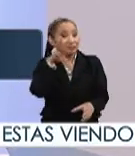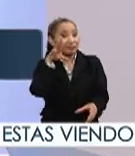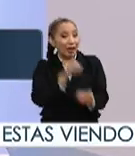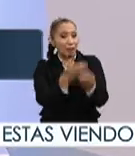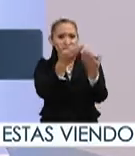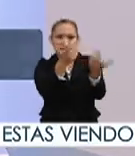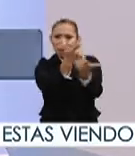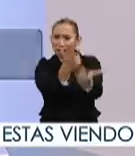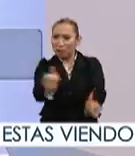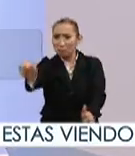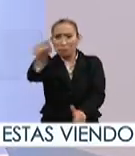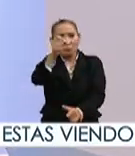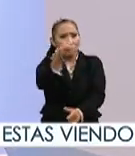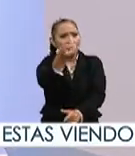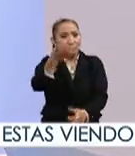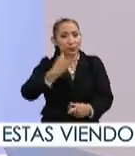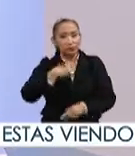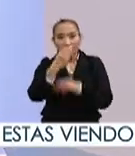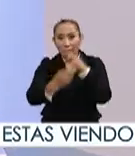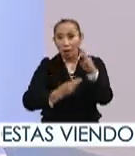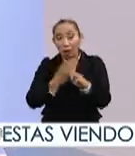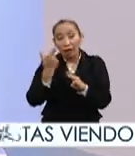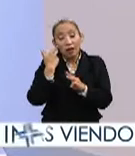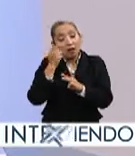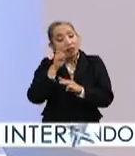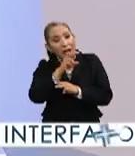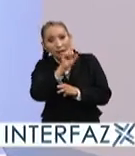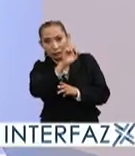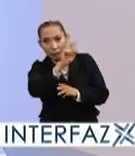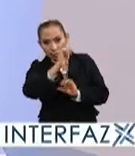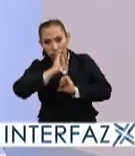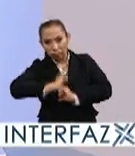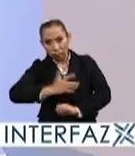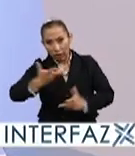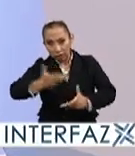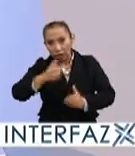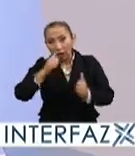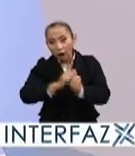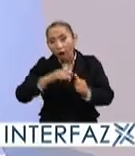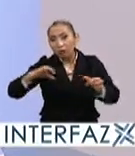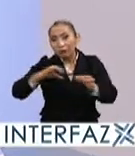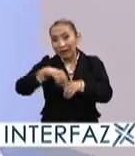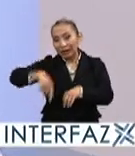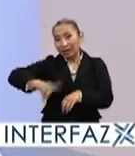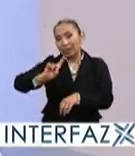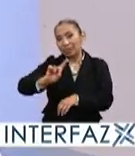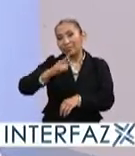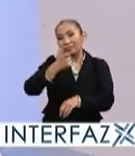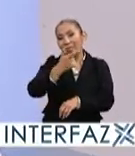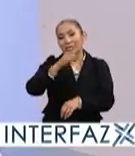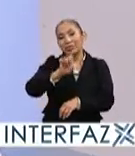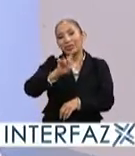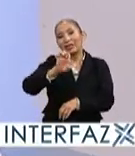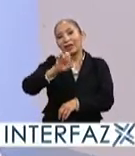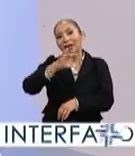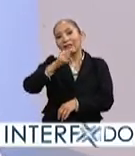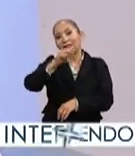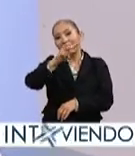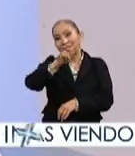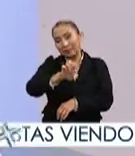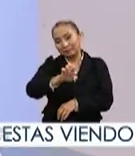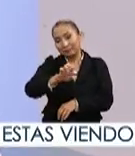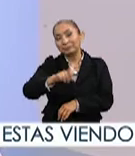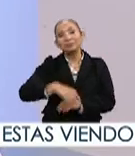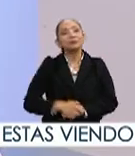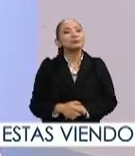completamente abiertos a cualquier persona en todo el mundo que administra la Secretaría de Educación Pública a través de esta casa, la Dirección General de Televisión